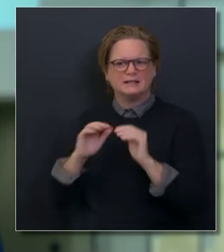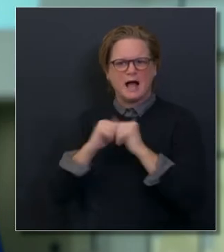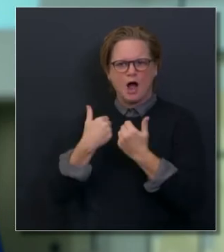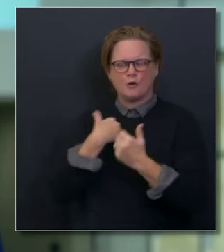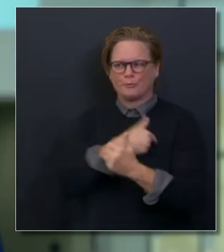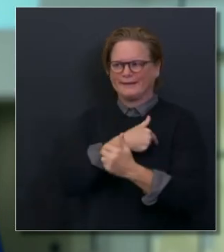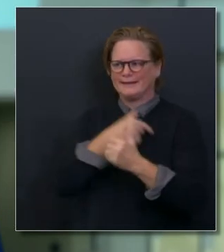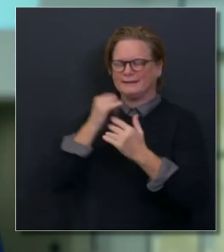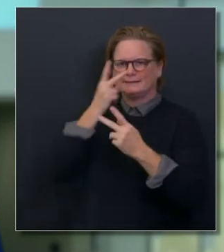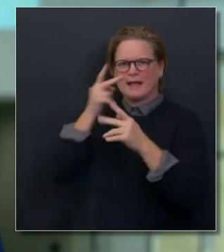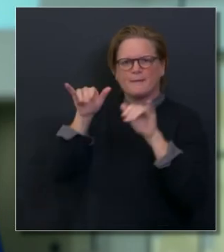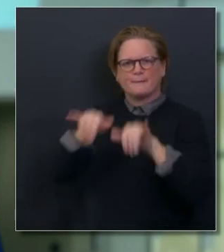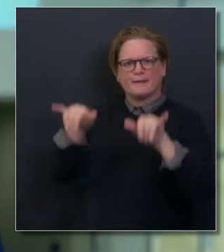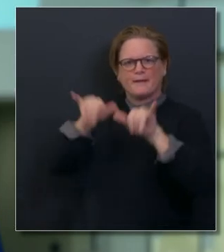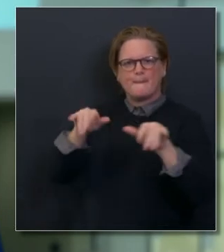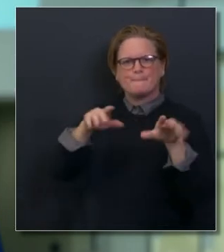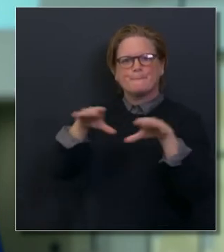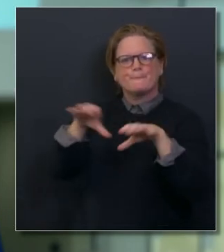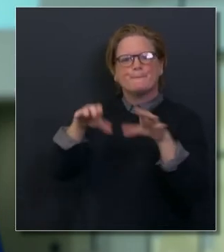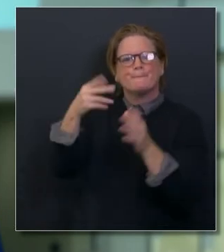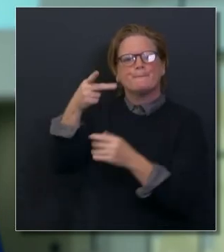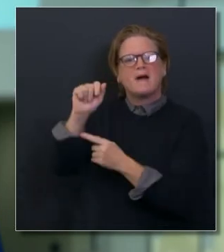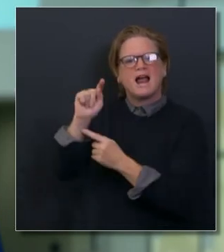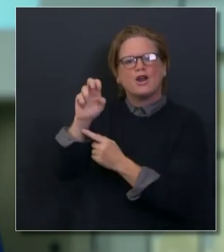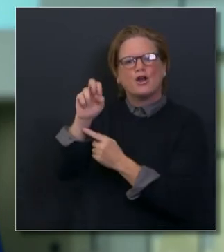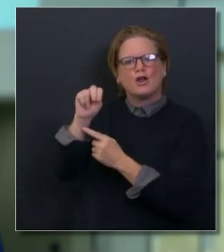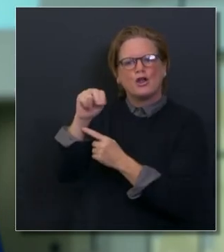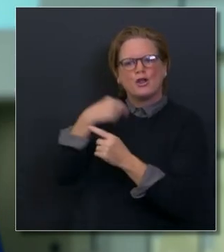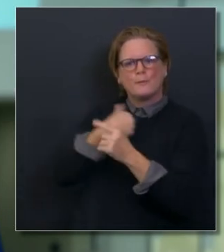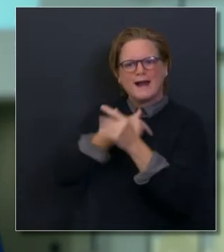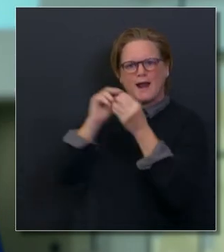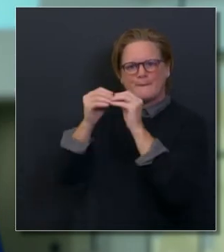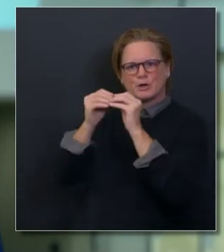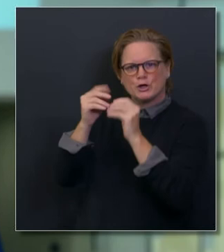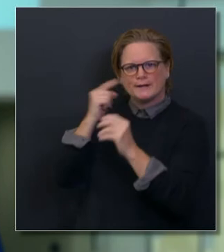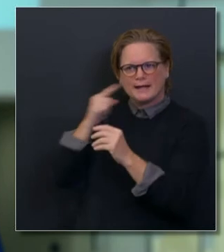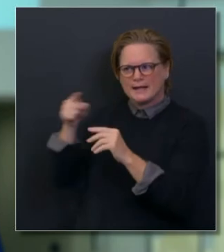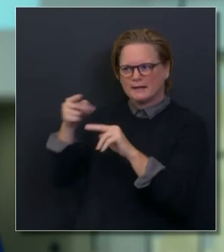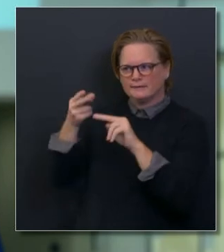sistema hospitalario y está haciendo rastreo bastante